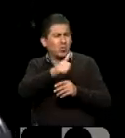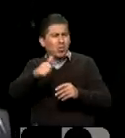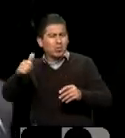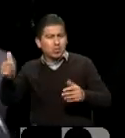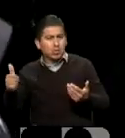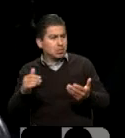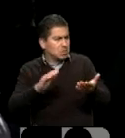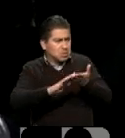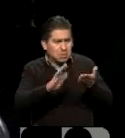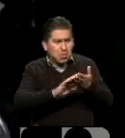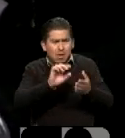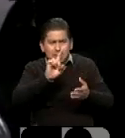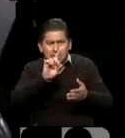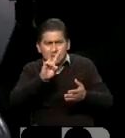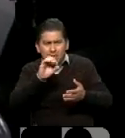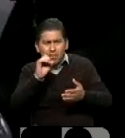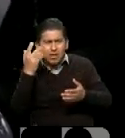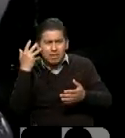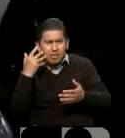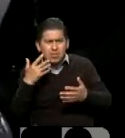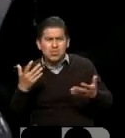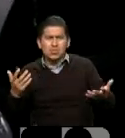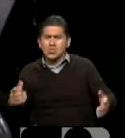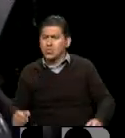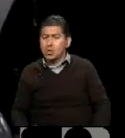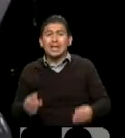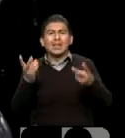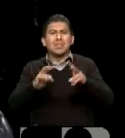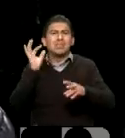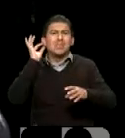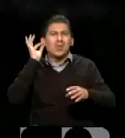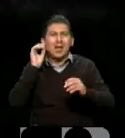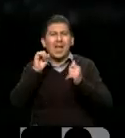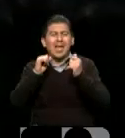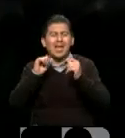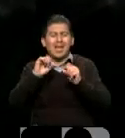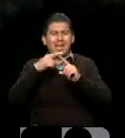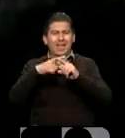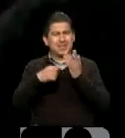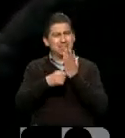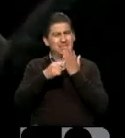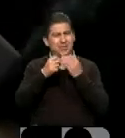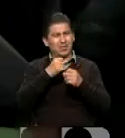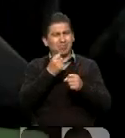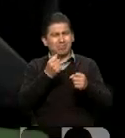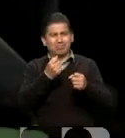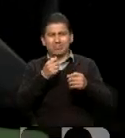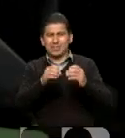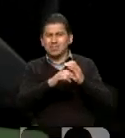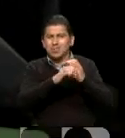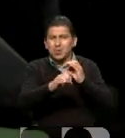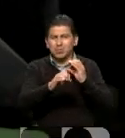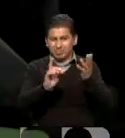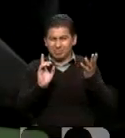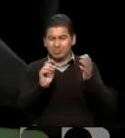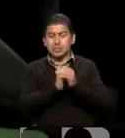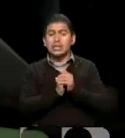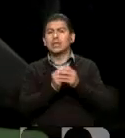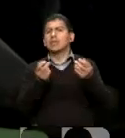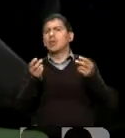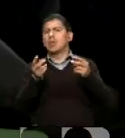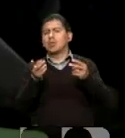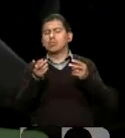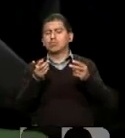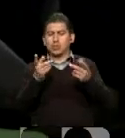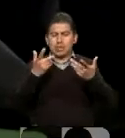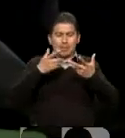presidencia, Alexis Mera, y el exministra de Transporte, María de los Ángeles Duarte, por el delito de concusión. Posteriormente, que se reformularon los cargos por los